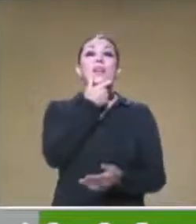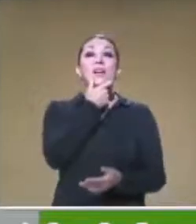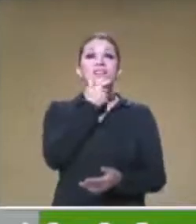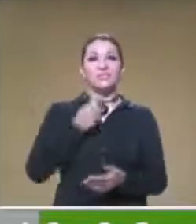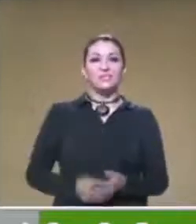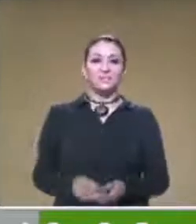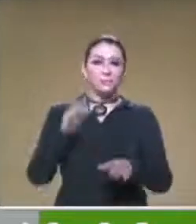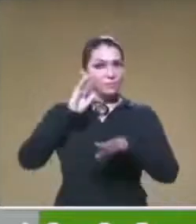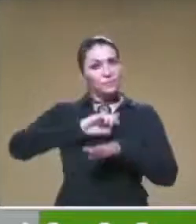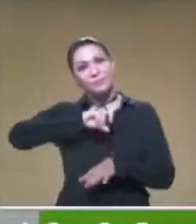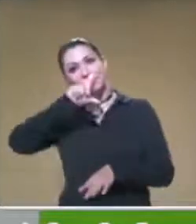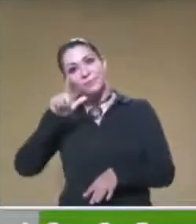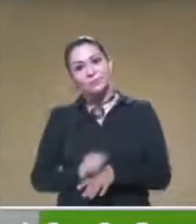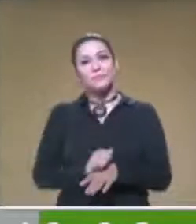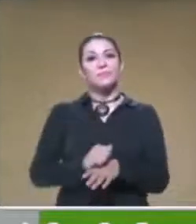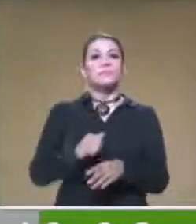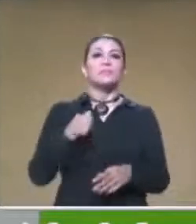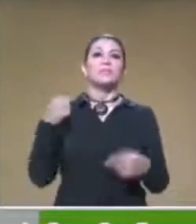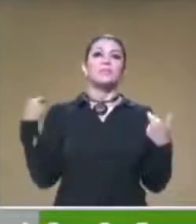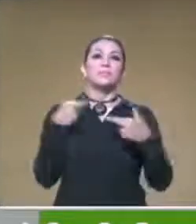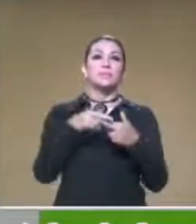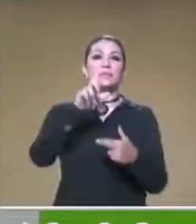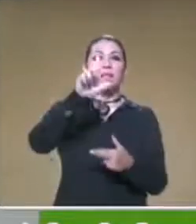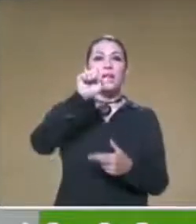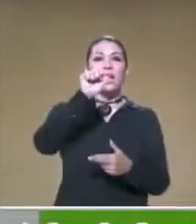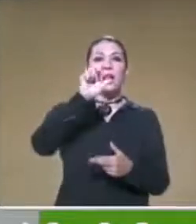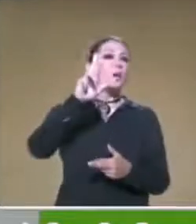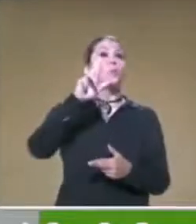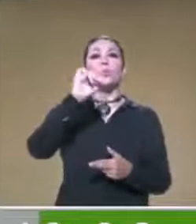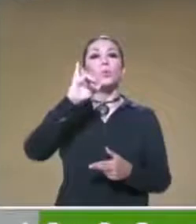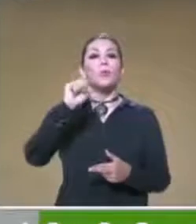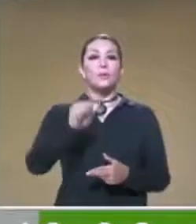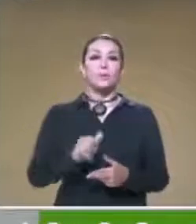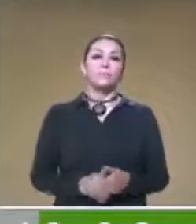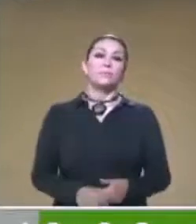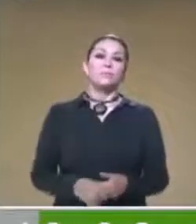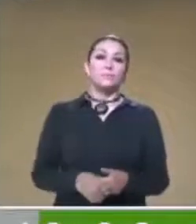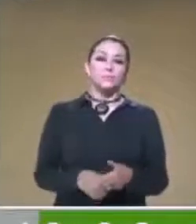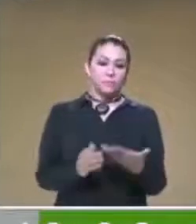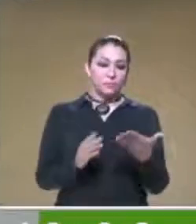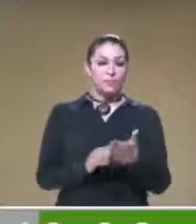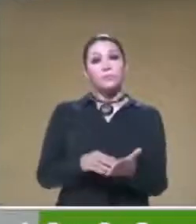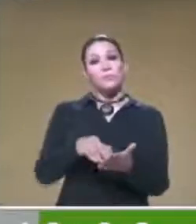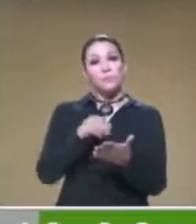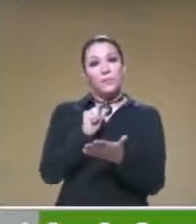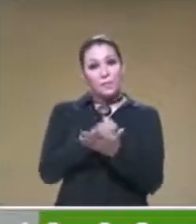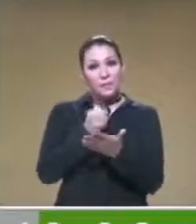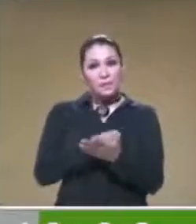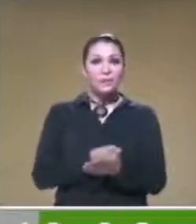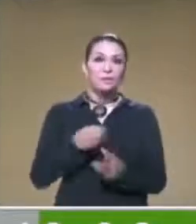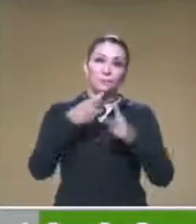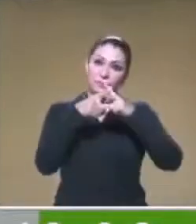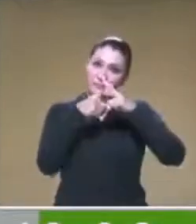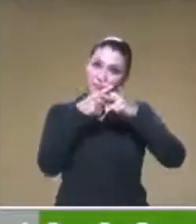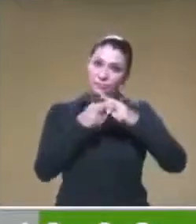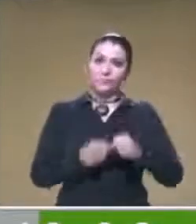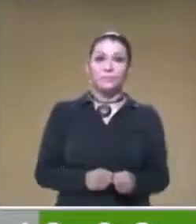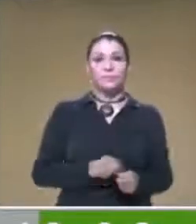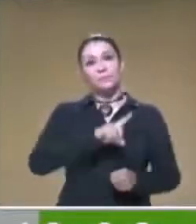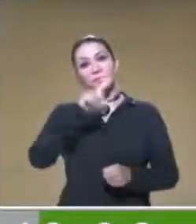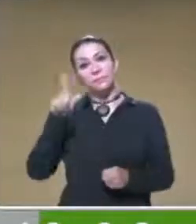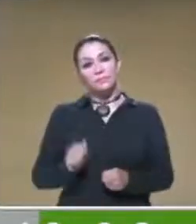todo. Más adelante la maestra Laura Alfaro, ella estará encargada del repaso de matemáticas. Y después